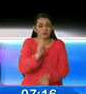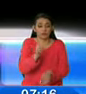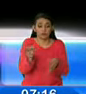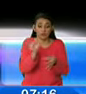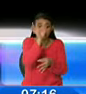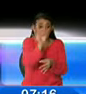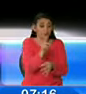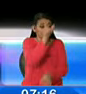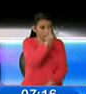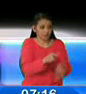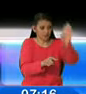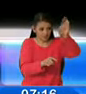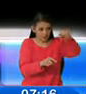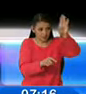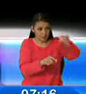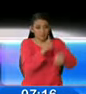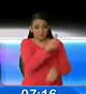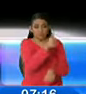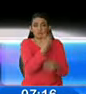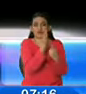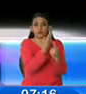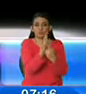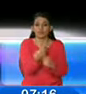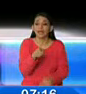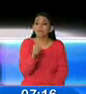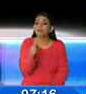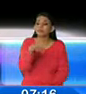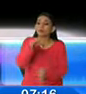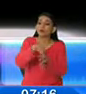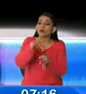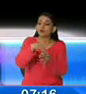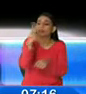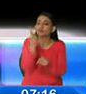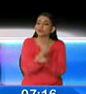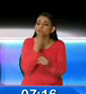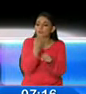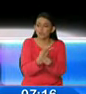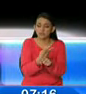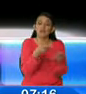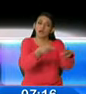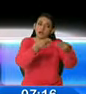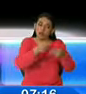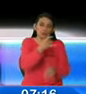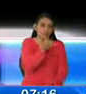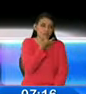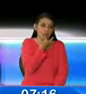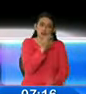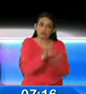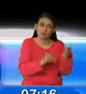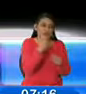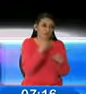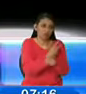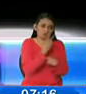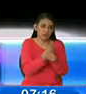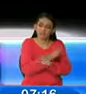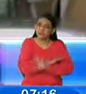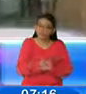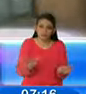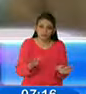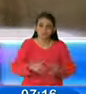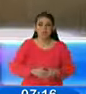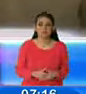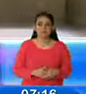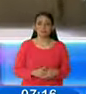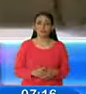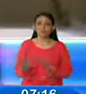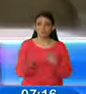quisiéramos que la señora venga y eso tiene que denunciarlo. Ha votado dos veces. Exacto. Eso es por eso. Justamente se han ido pegados dos papeletas. Más